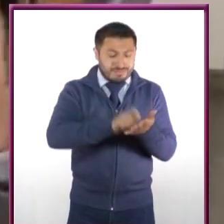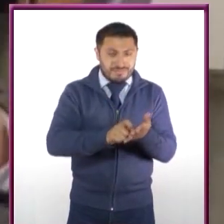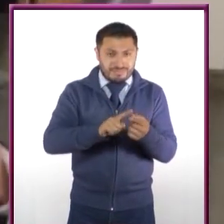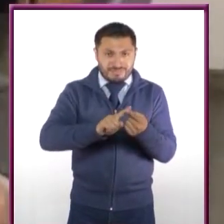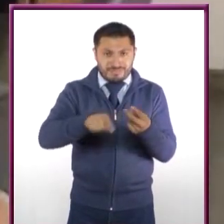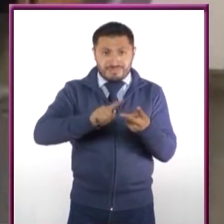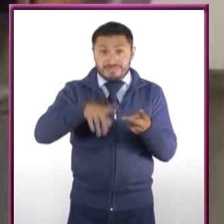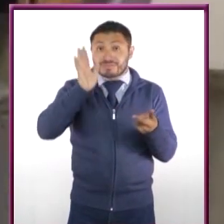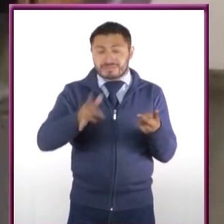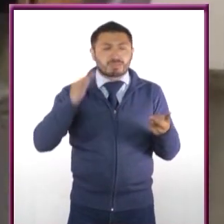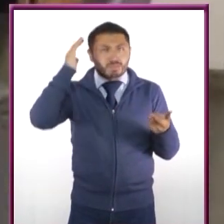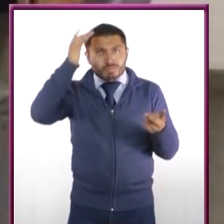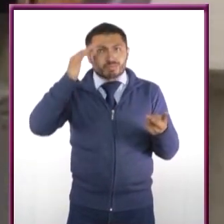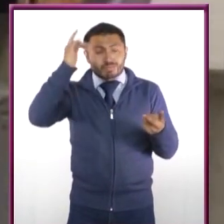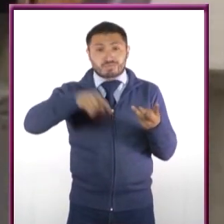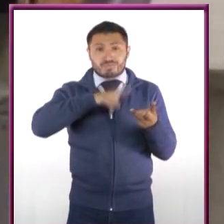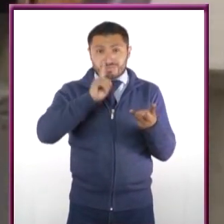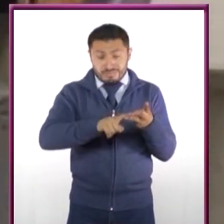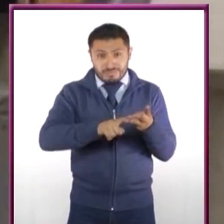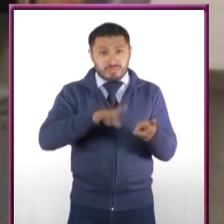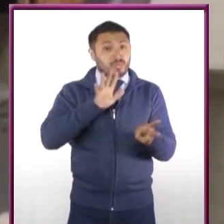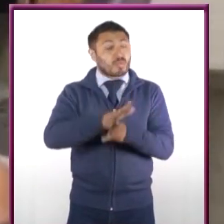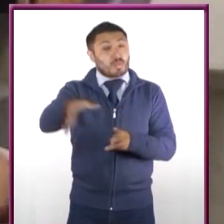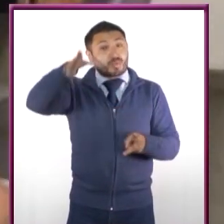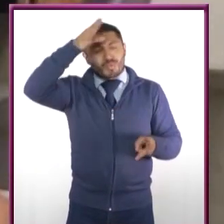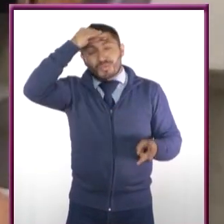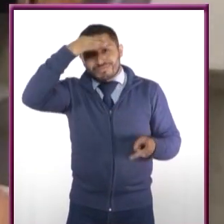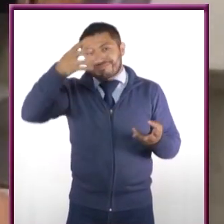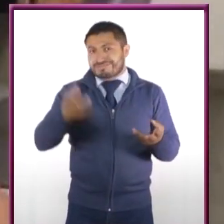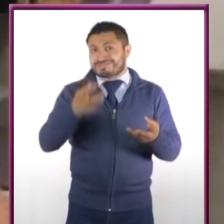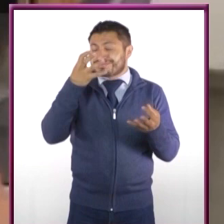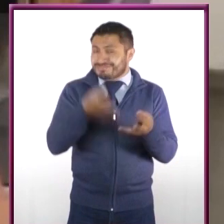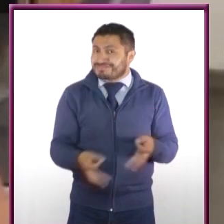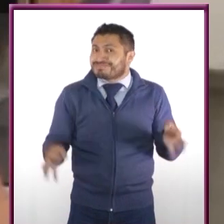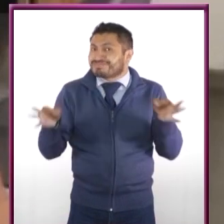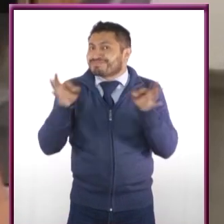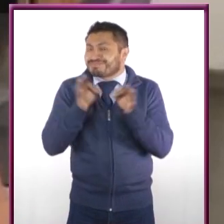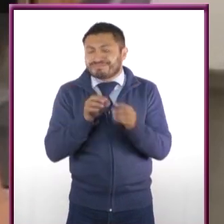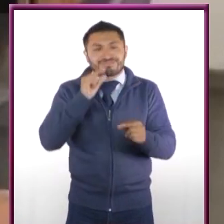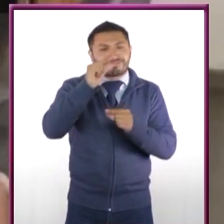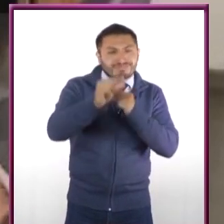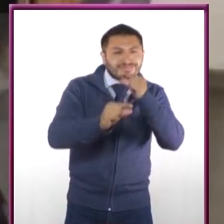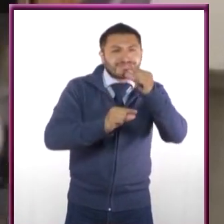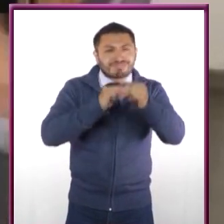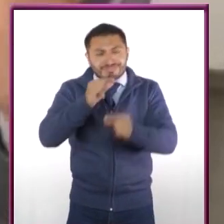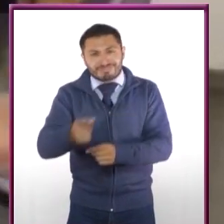esa emoción en particular? Eso es una forma muy práctica de poder ir analizando las